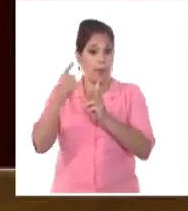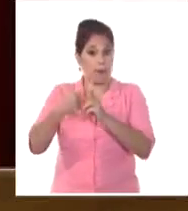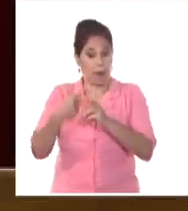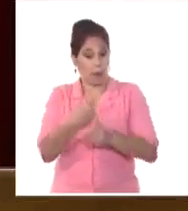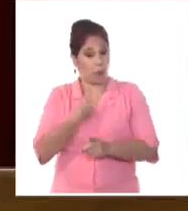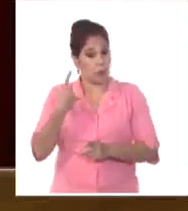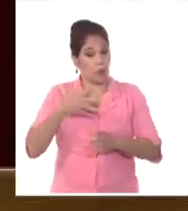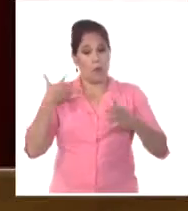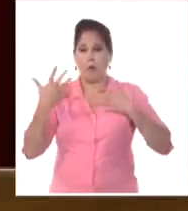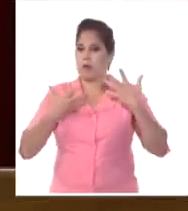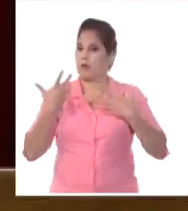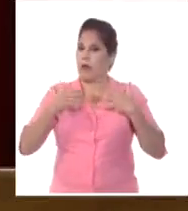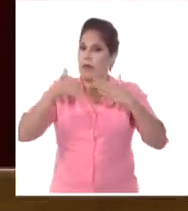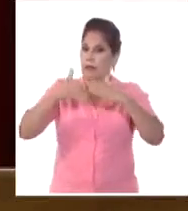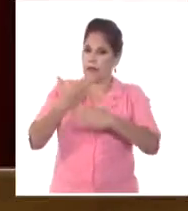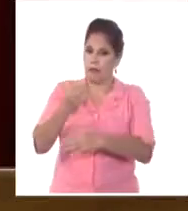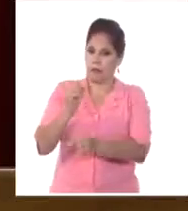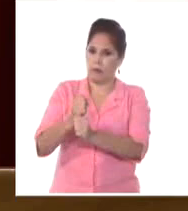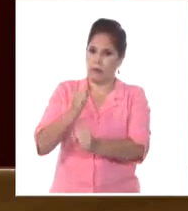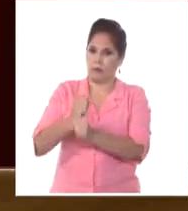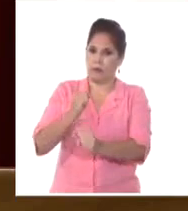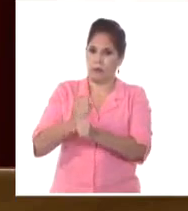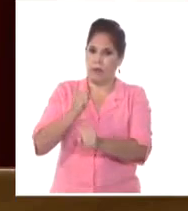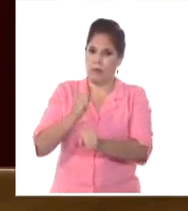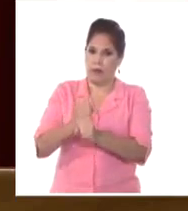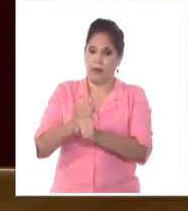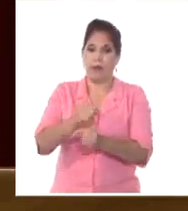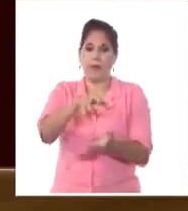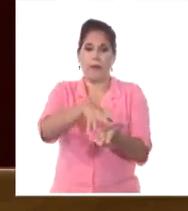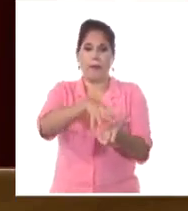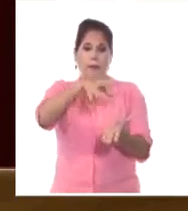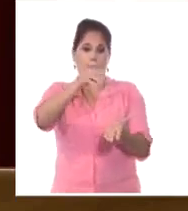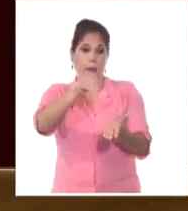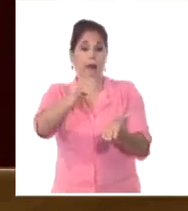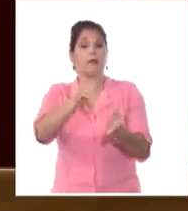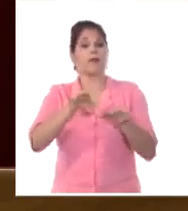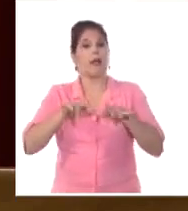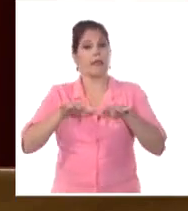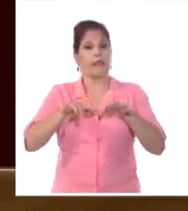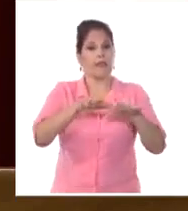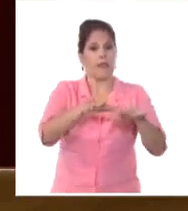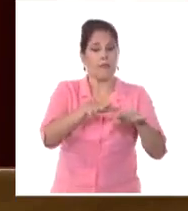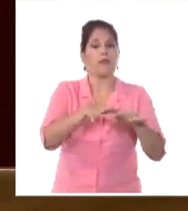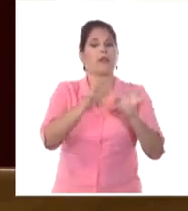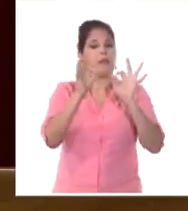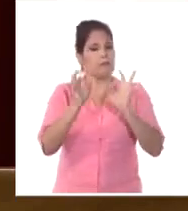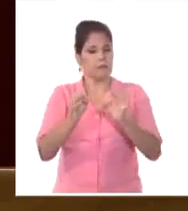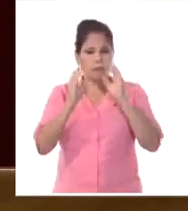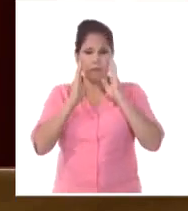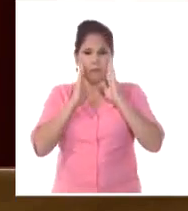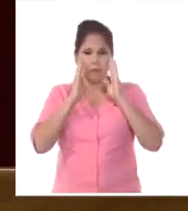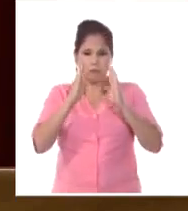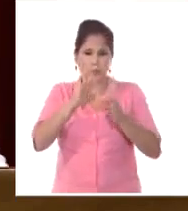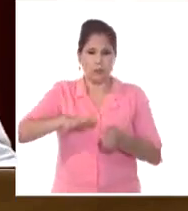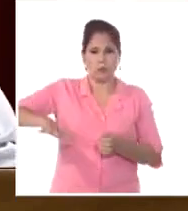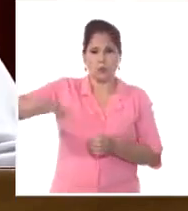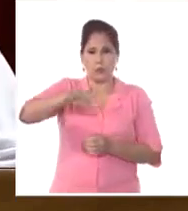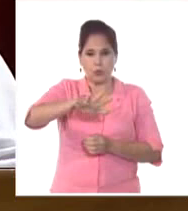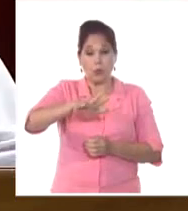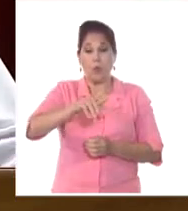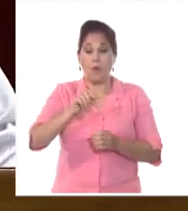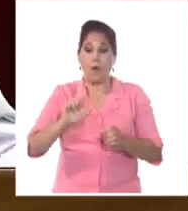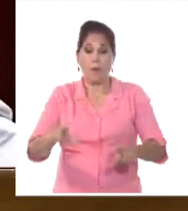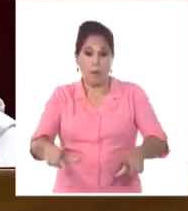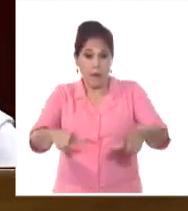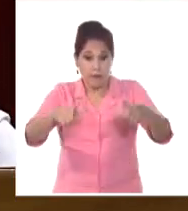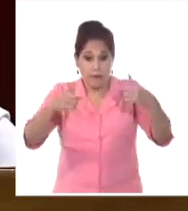celebrando también el Día de los Trabajadores en nuestras plazas, con desfiles y con concentraciones, y estaremos conmemorando